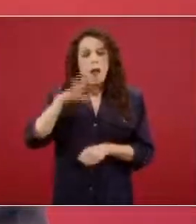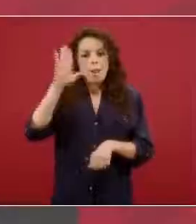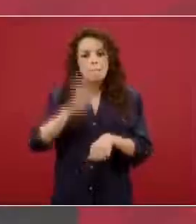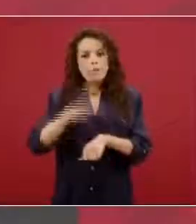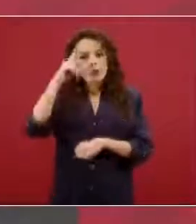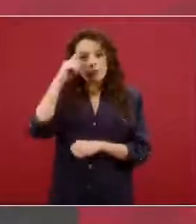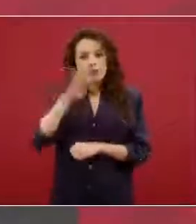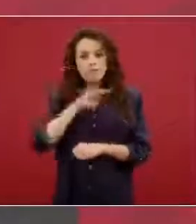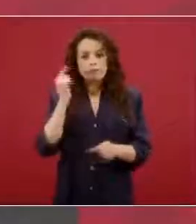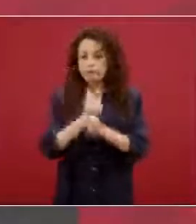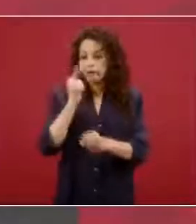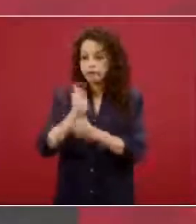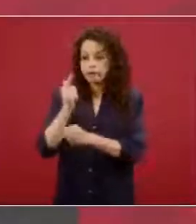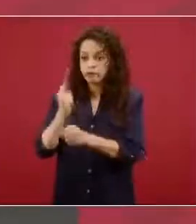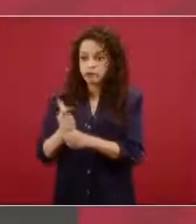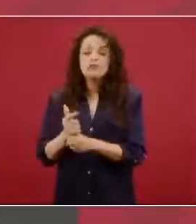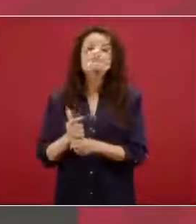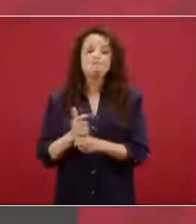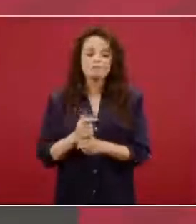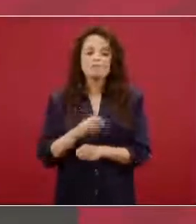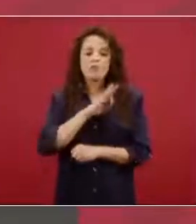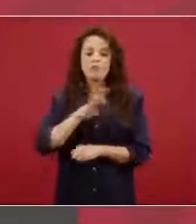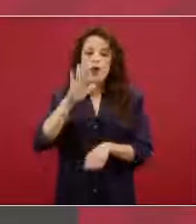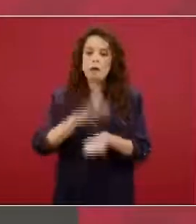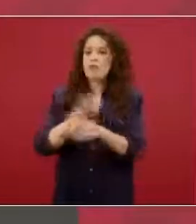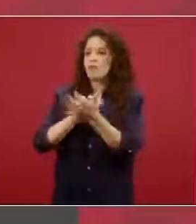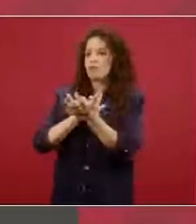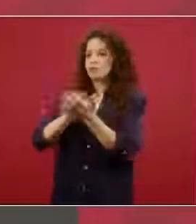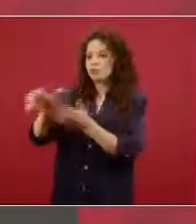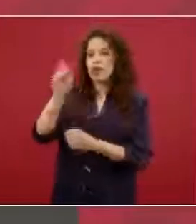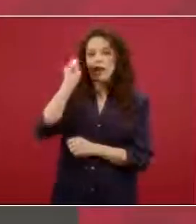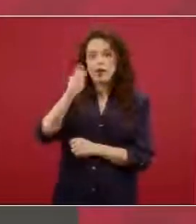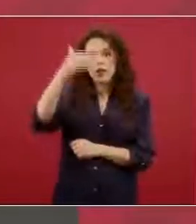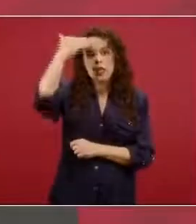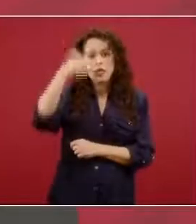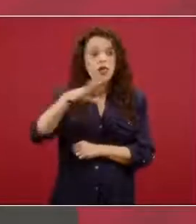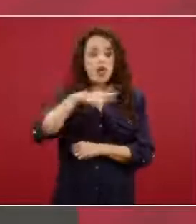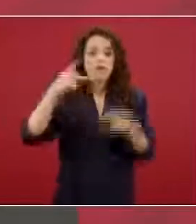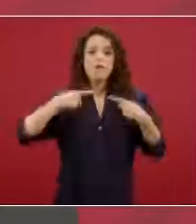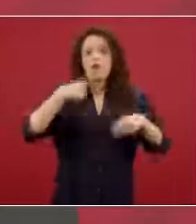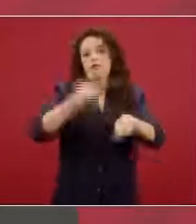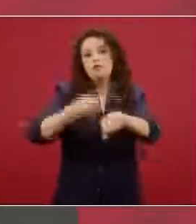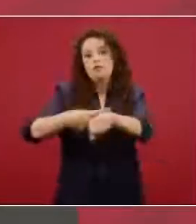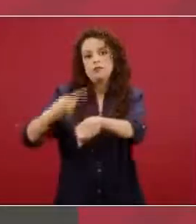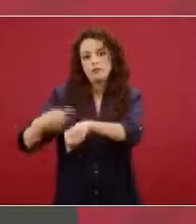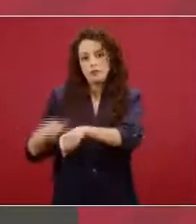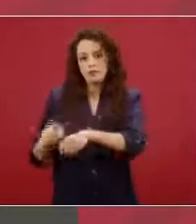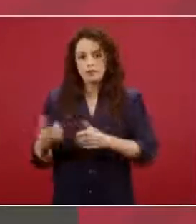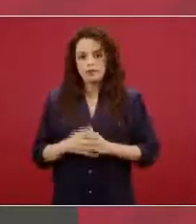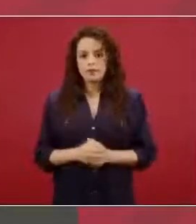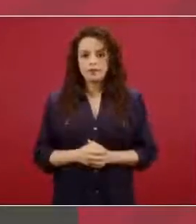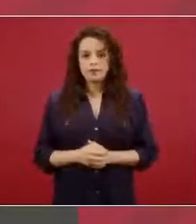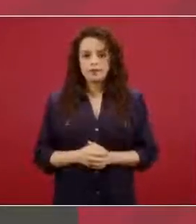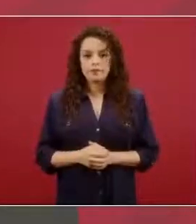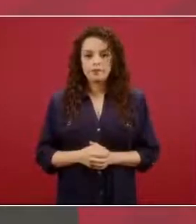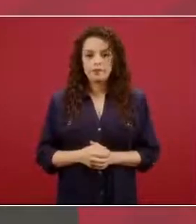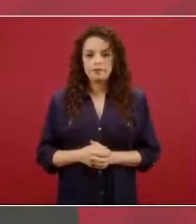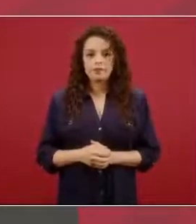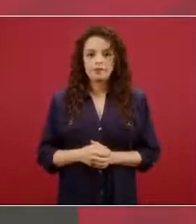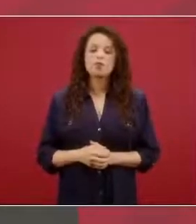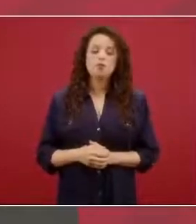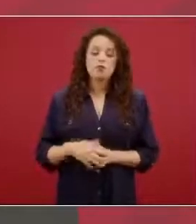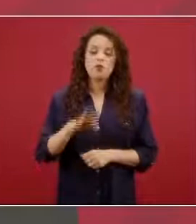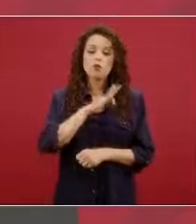sensibles, podemos tener una detección mayor de casos. ¿Cuál puede ser la consecuencia? Por un lado, mayor oportunidad en